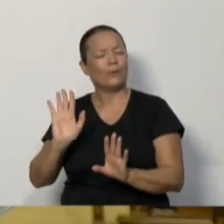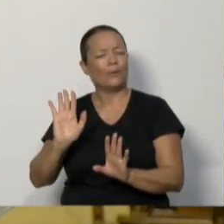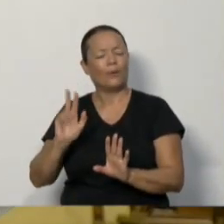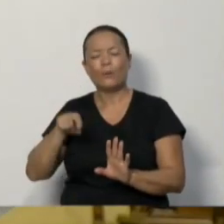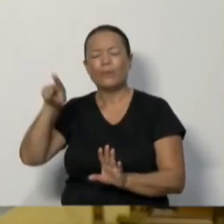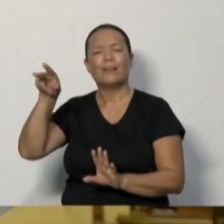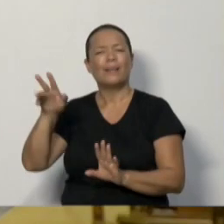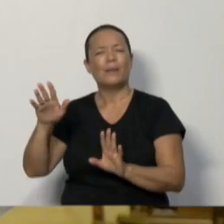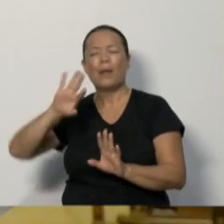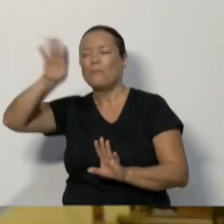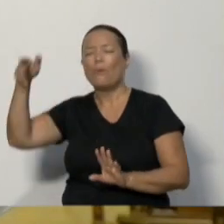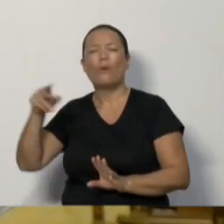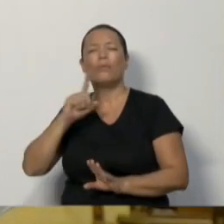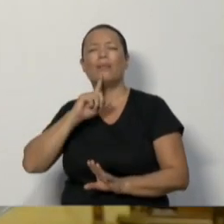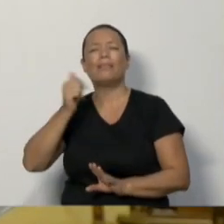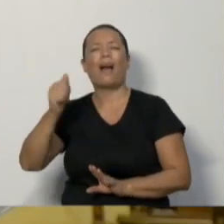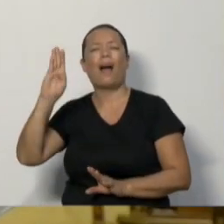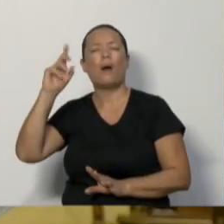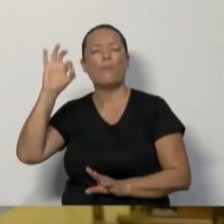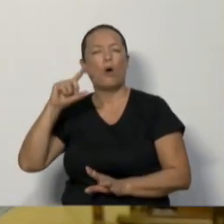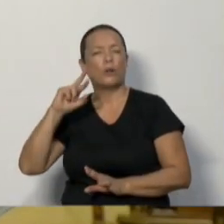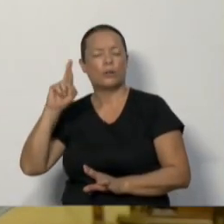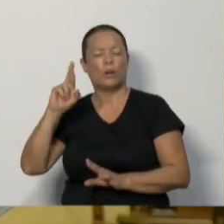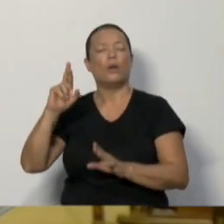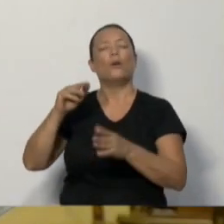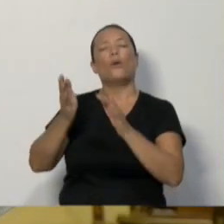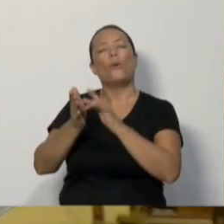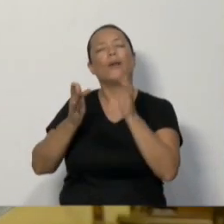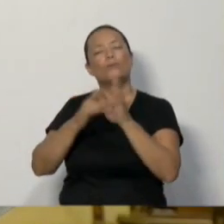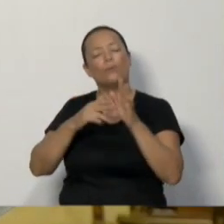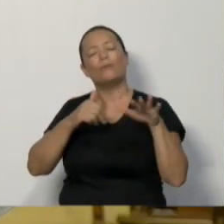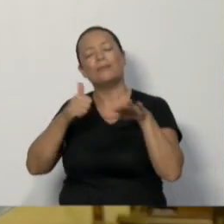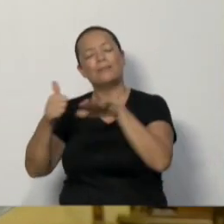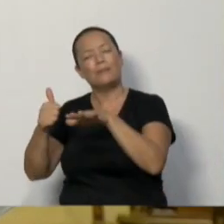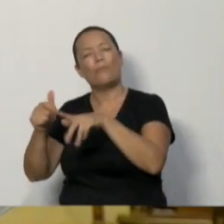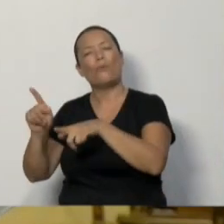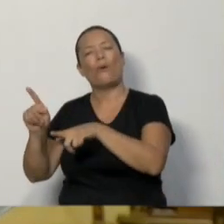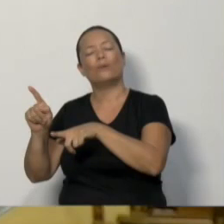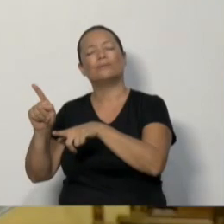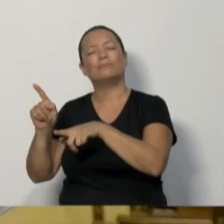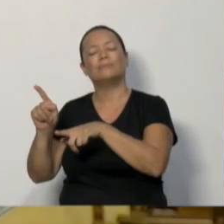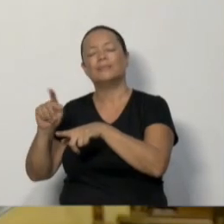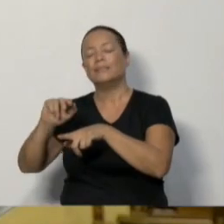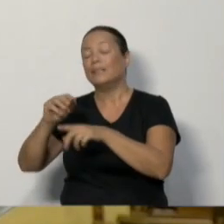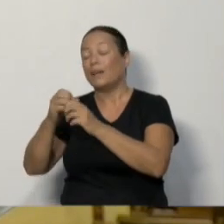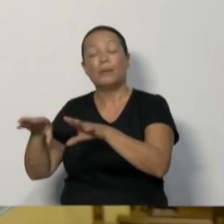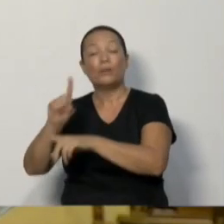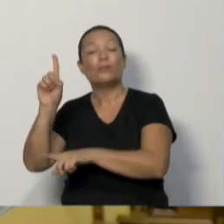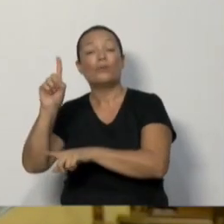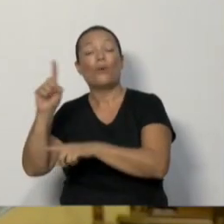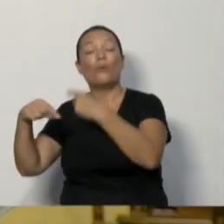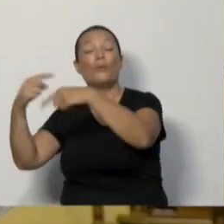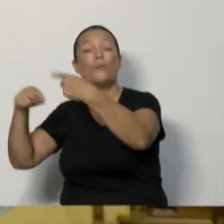cuesta arriba, que es ir al monte Tabor de los discípulos con Jesús, porque incluso cuando